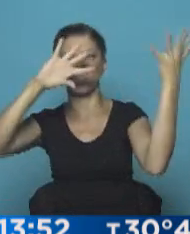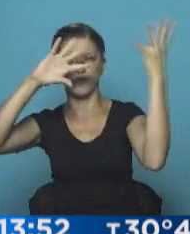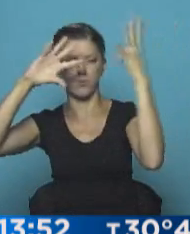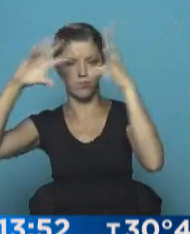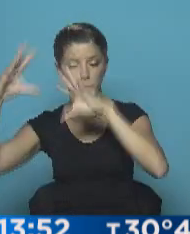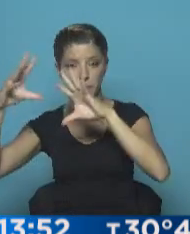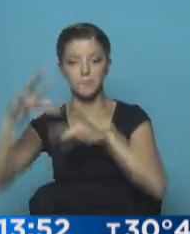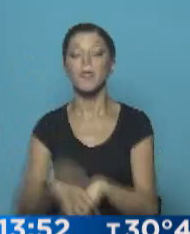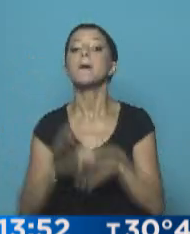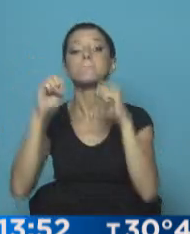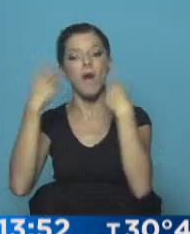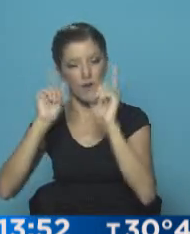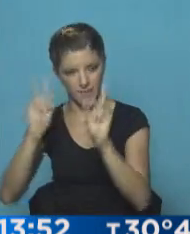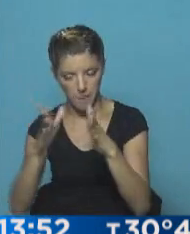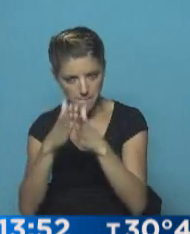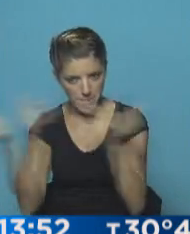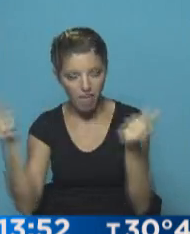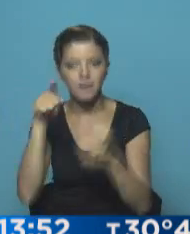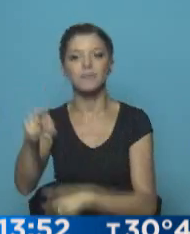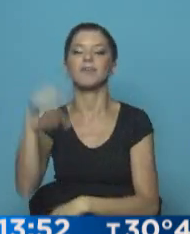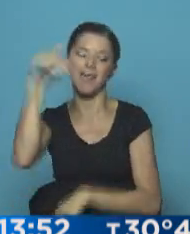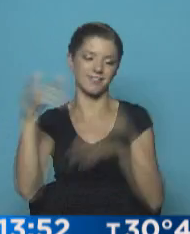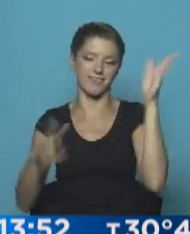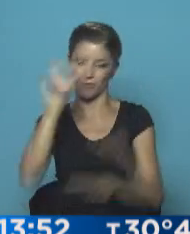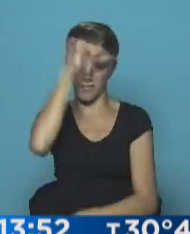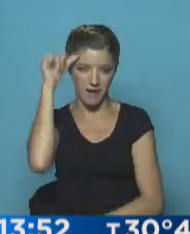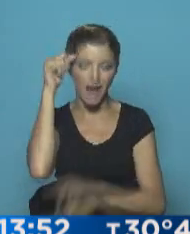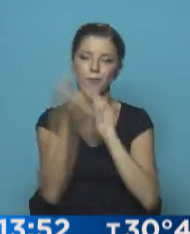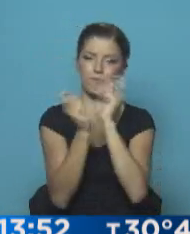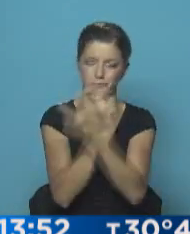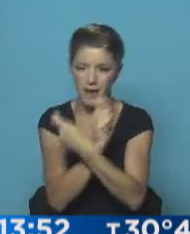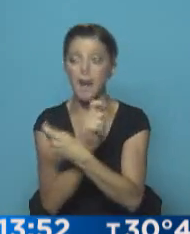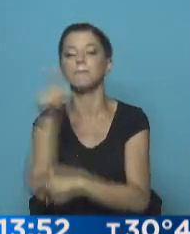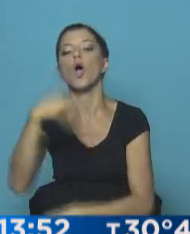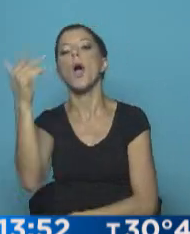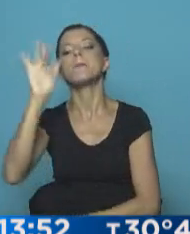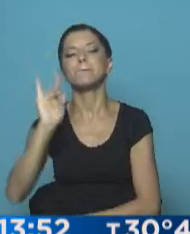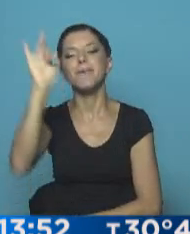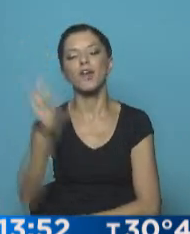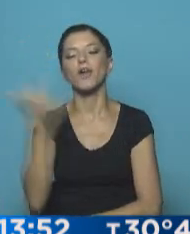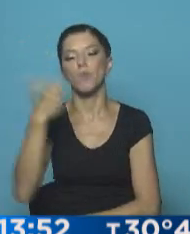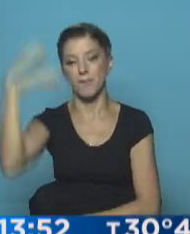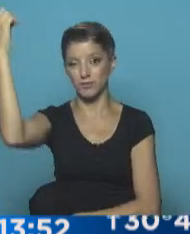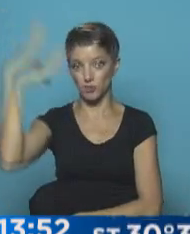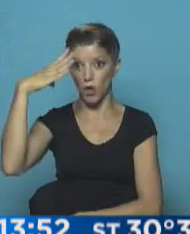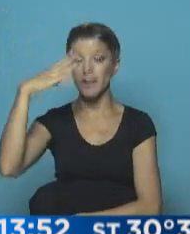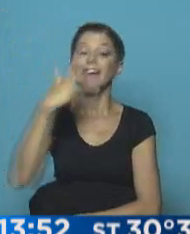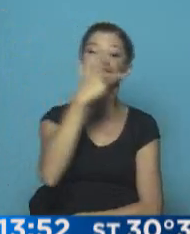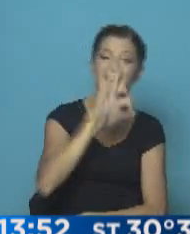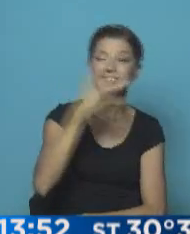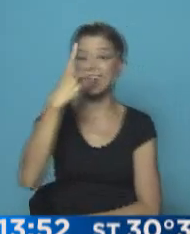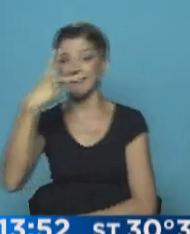nubosidad. Mejora también muy rápido, estamos en verano, los fenómenos son rápidos, miércoles, jueves, solazo, 30